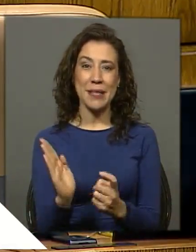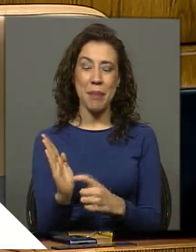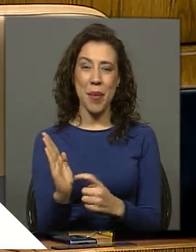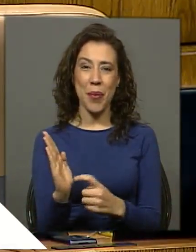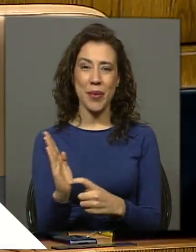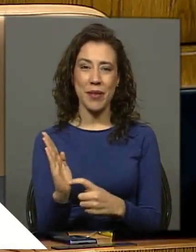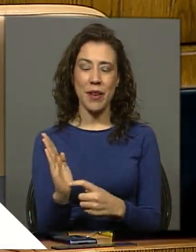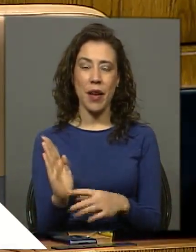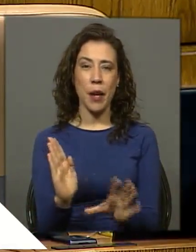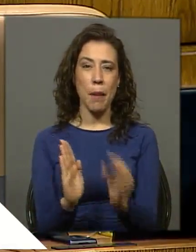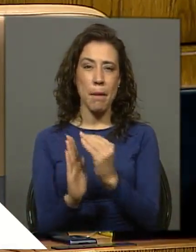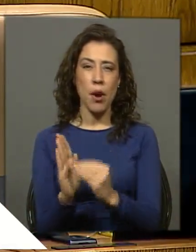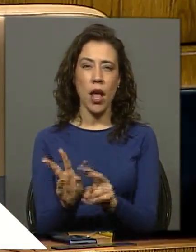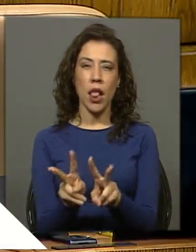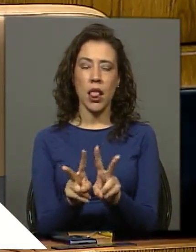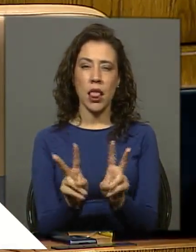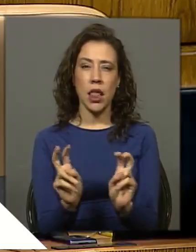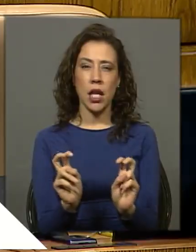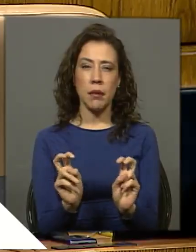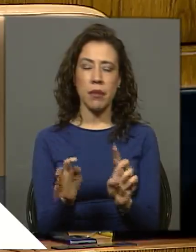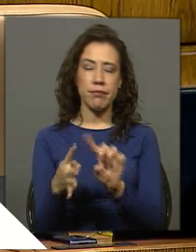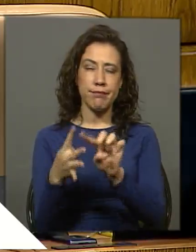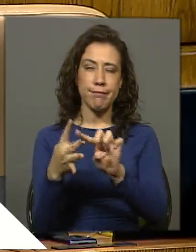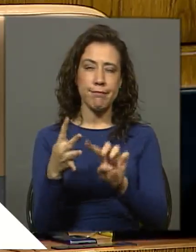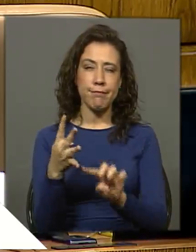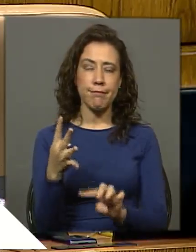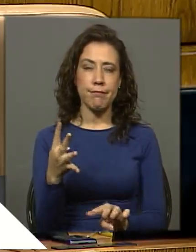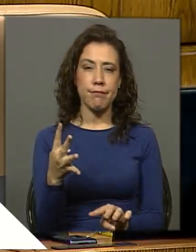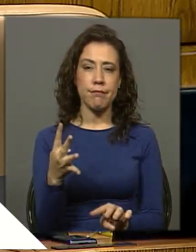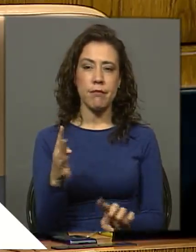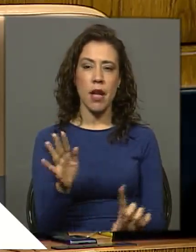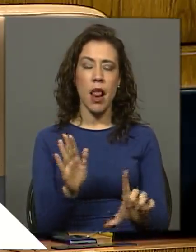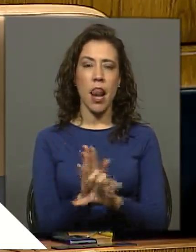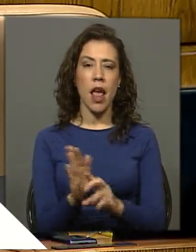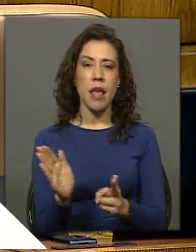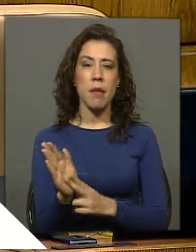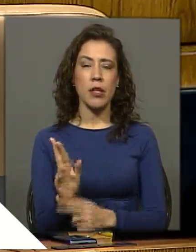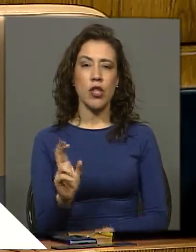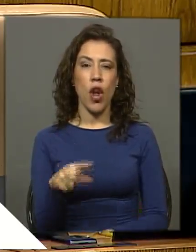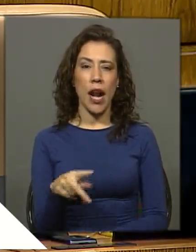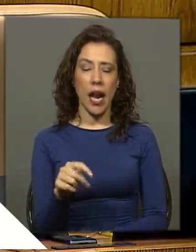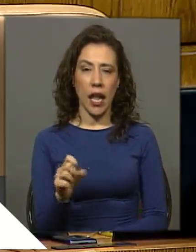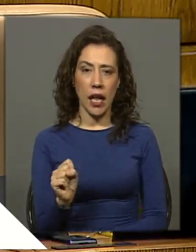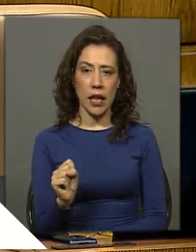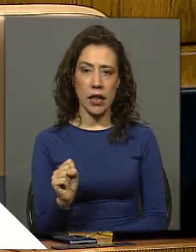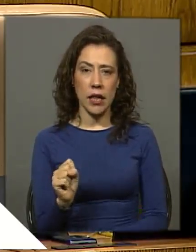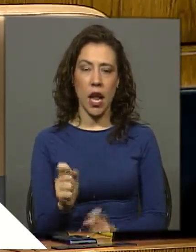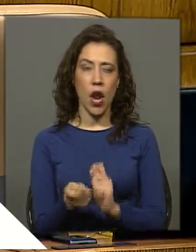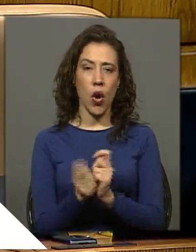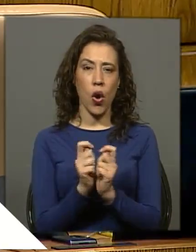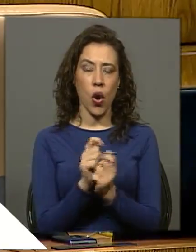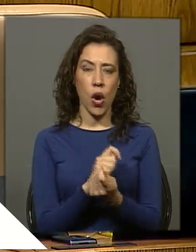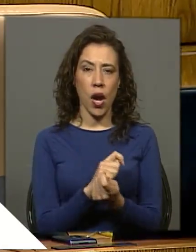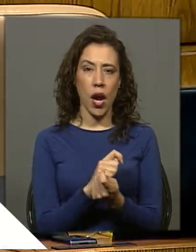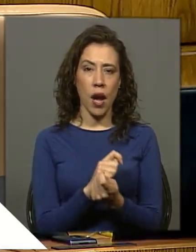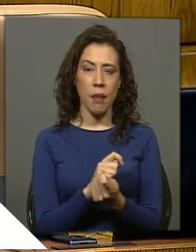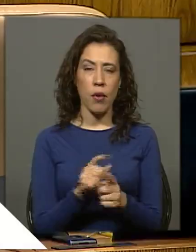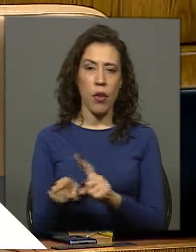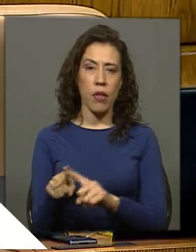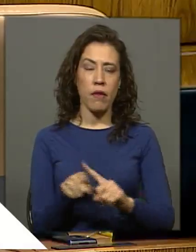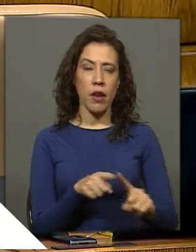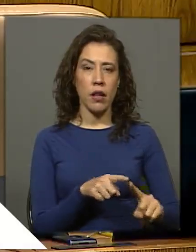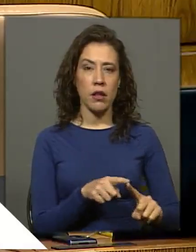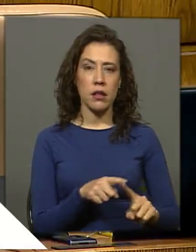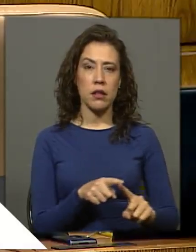que incorpora temas tan variados como la ley de impuestos a la renta como las modificaciones a los diversos